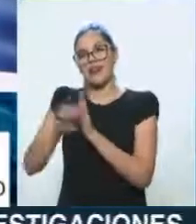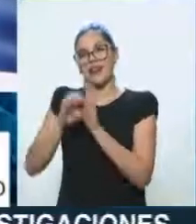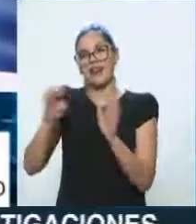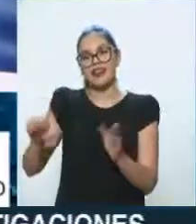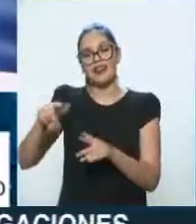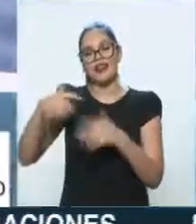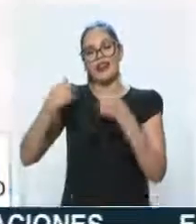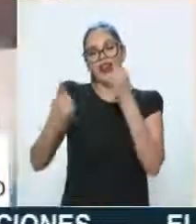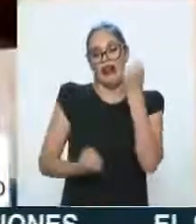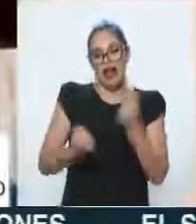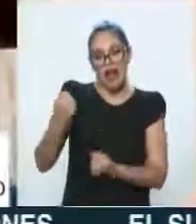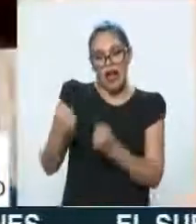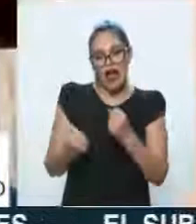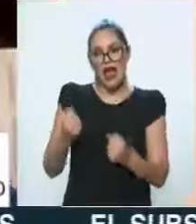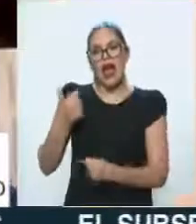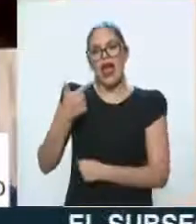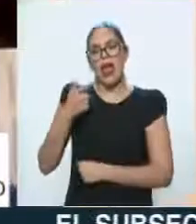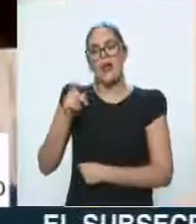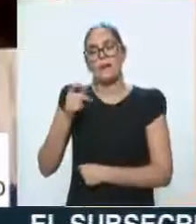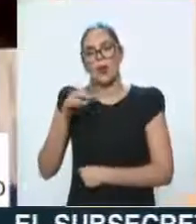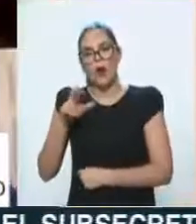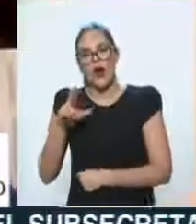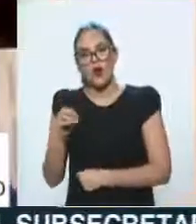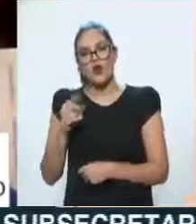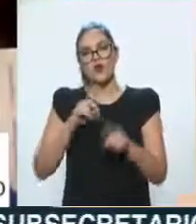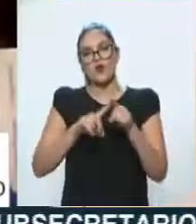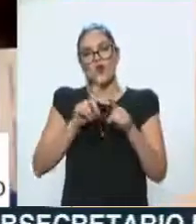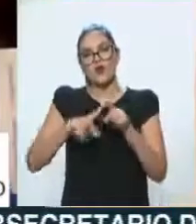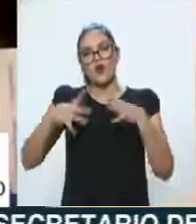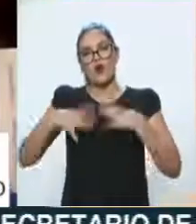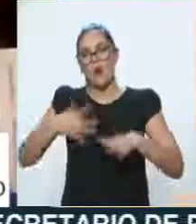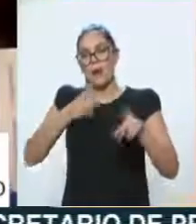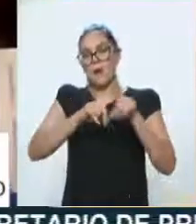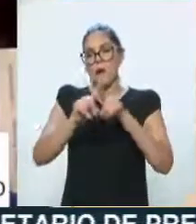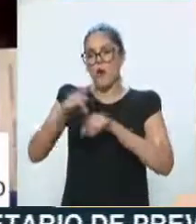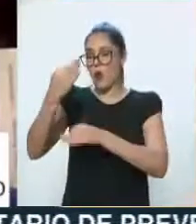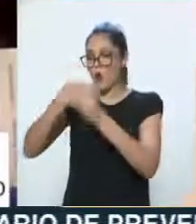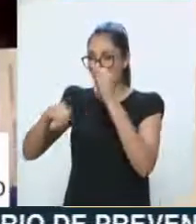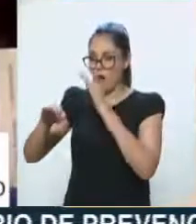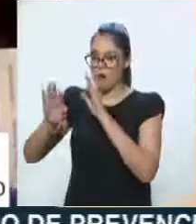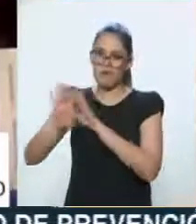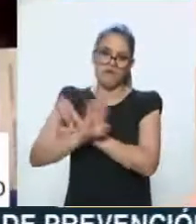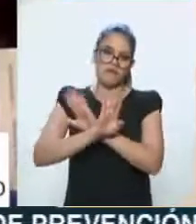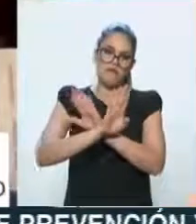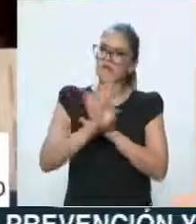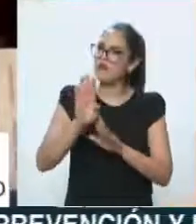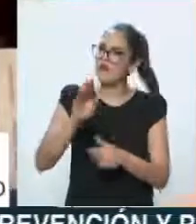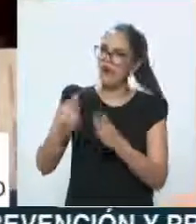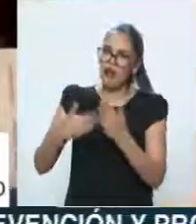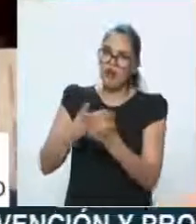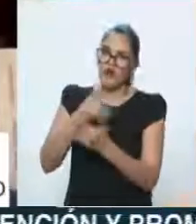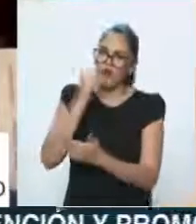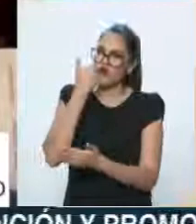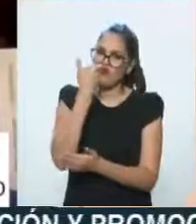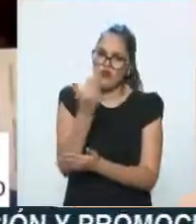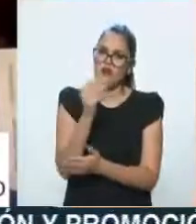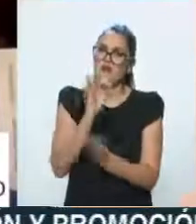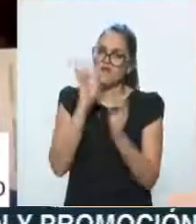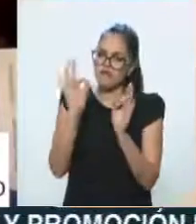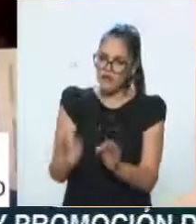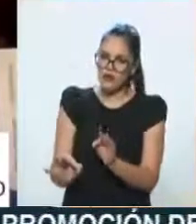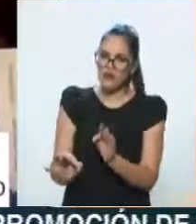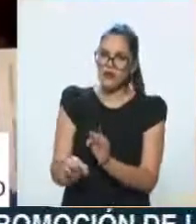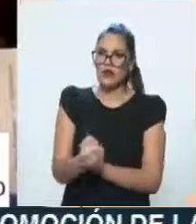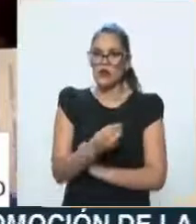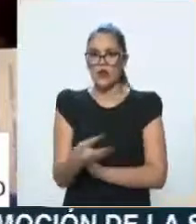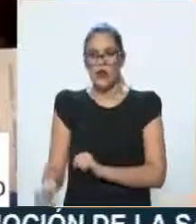sector automotriz, el sector agropecuario, el sector textil, todo eso logramos quitarlo de la mesa. 11 de los 12 capítulos de modernización